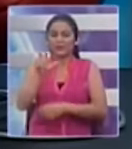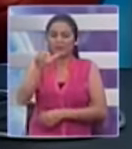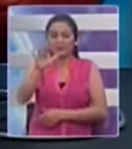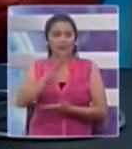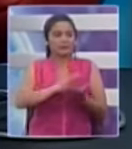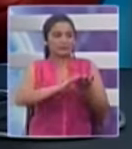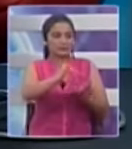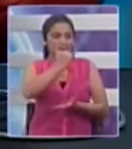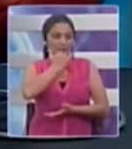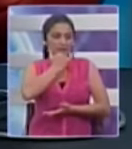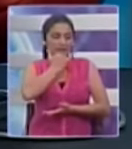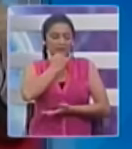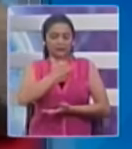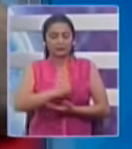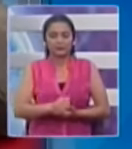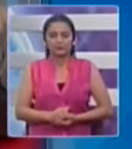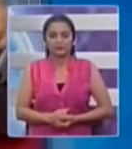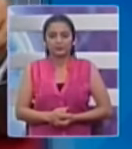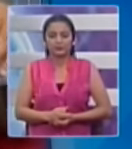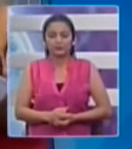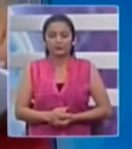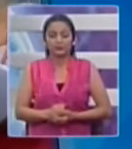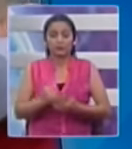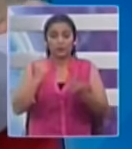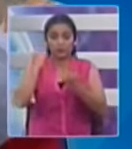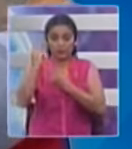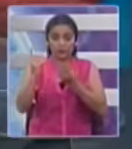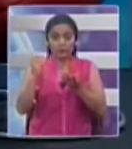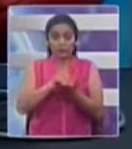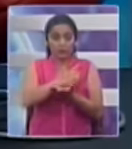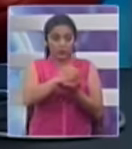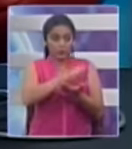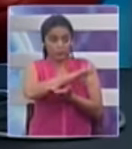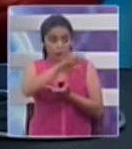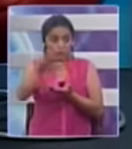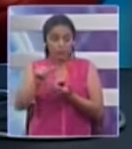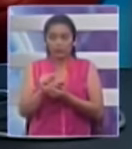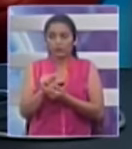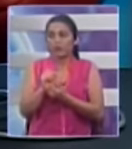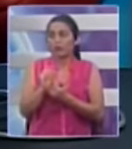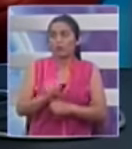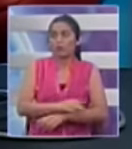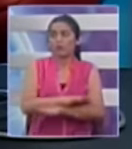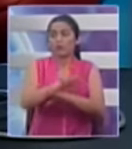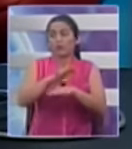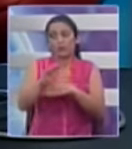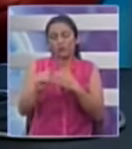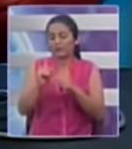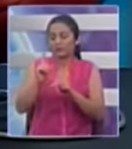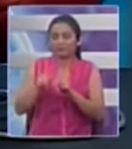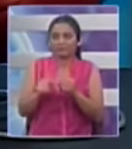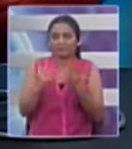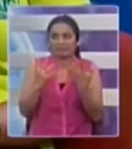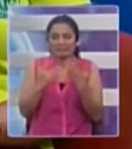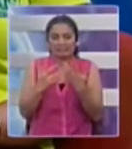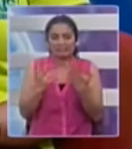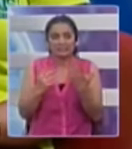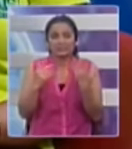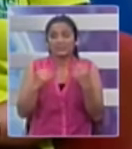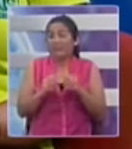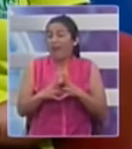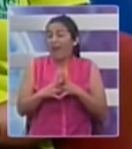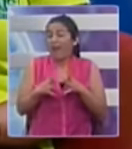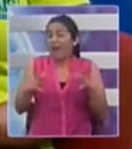Error. ¿Recorrió todo el distrito, doctora? Traté. Es un distrito enorme. Sí, sin duda. Realmente es un distrito